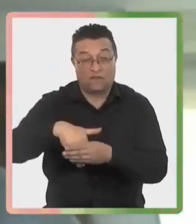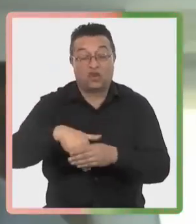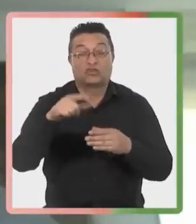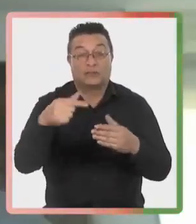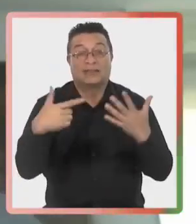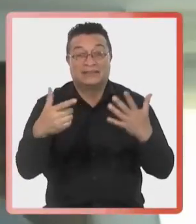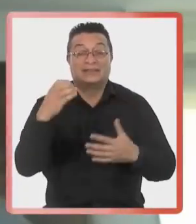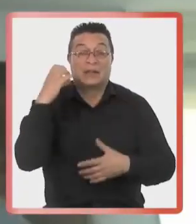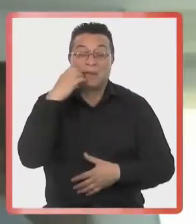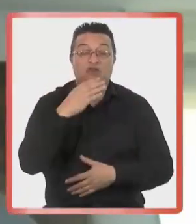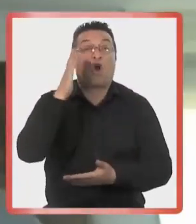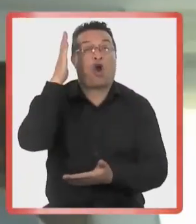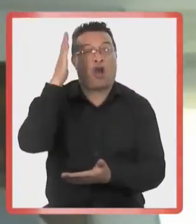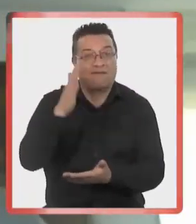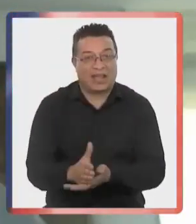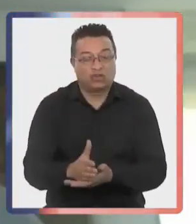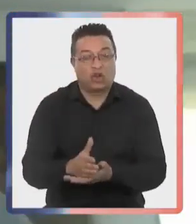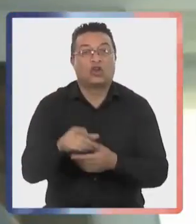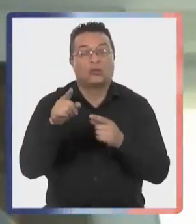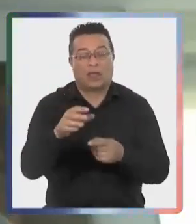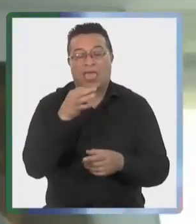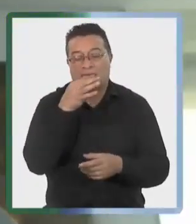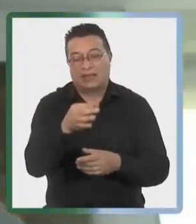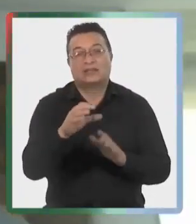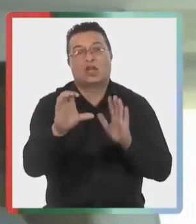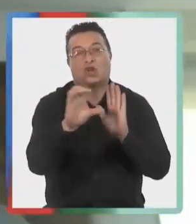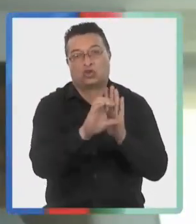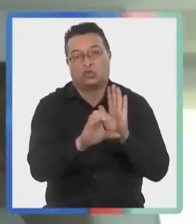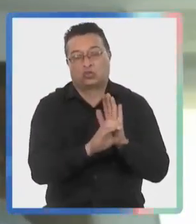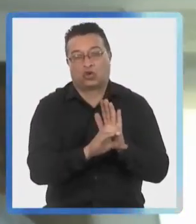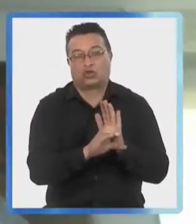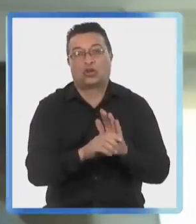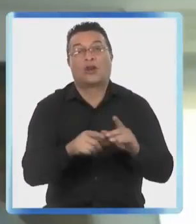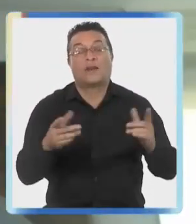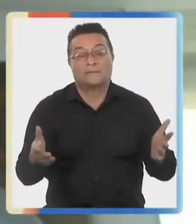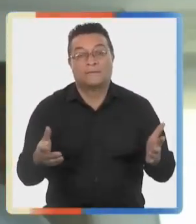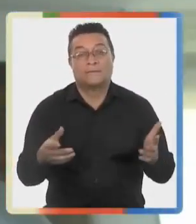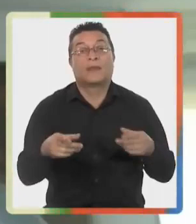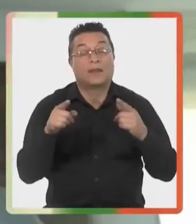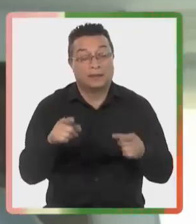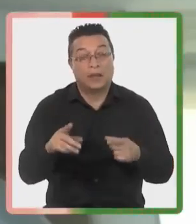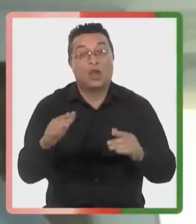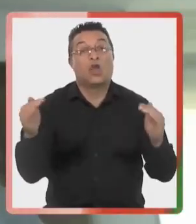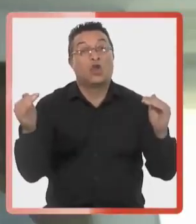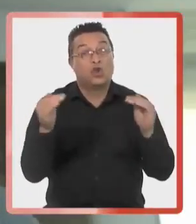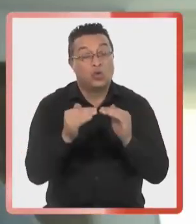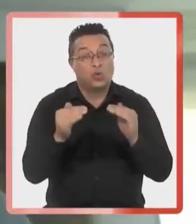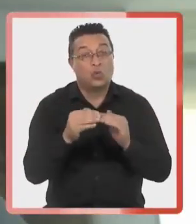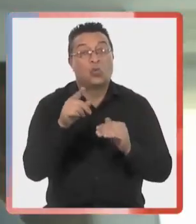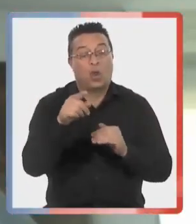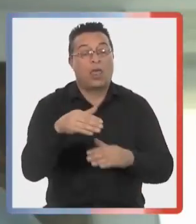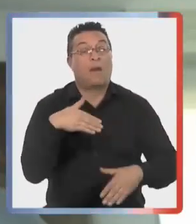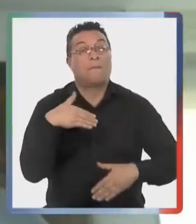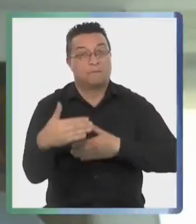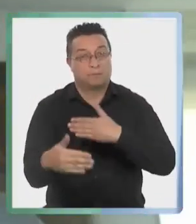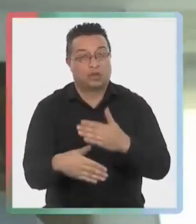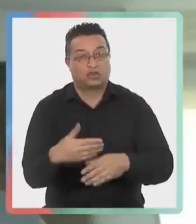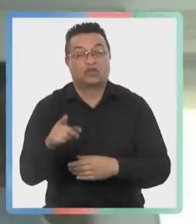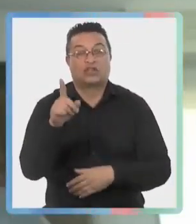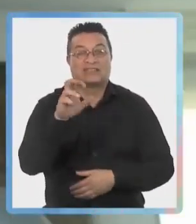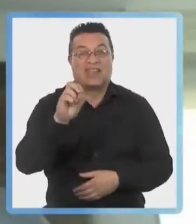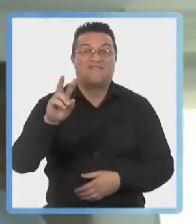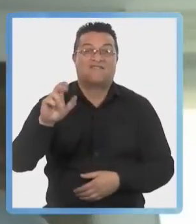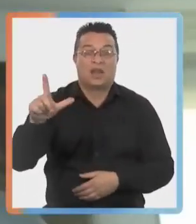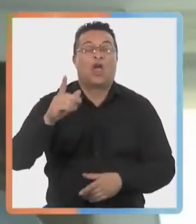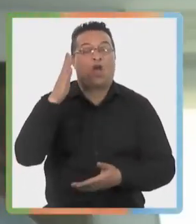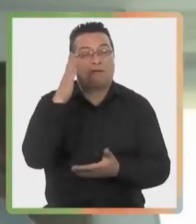7 de mayo es un voto obligatorio según lo establece la Constitución, ¿ya? Y al igual como en ese proceso, el CERVEL